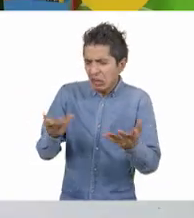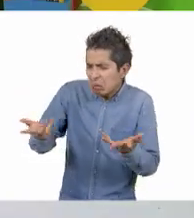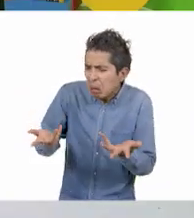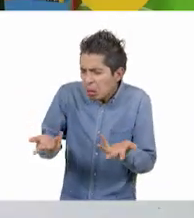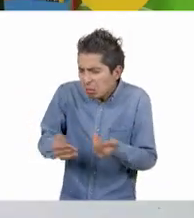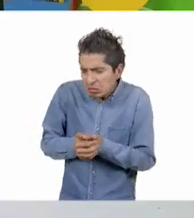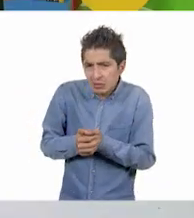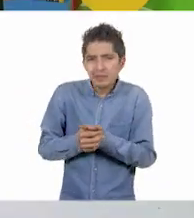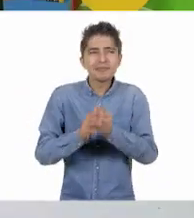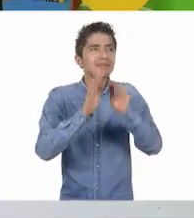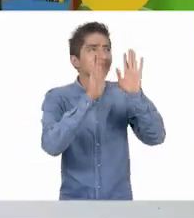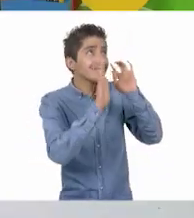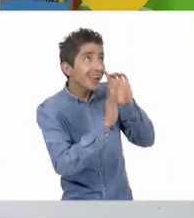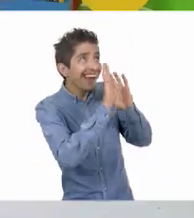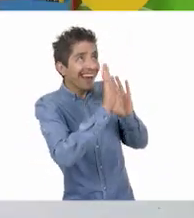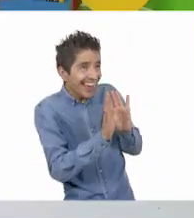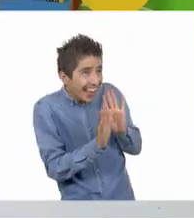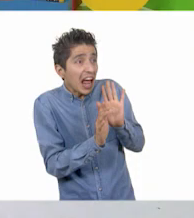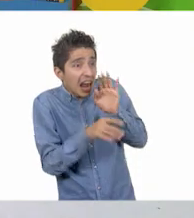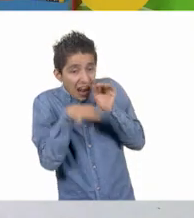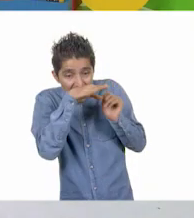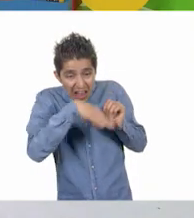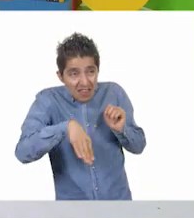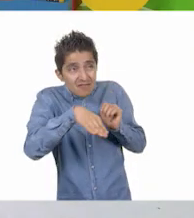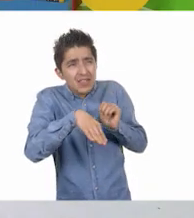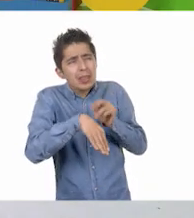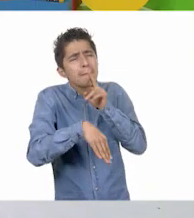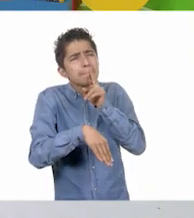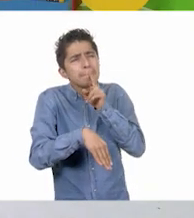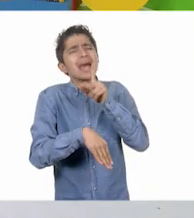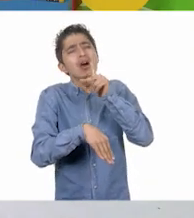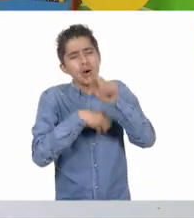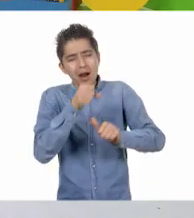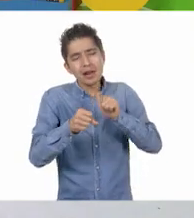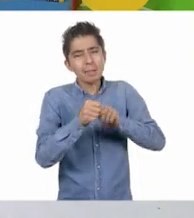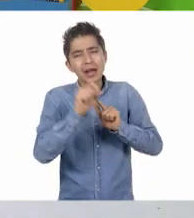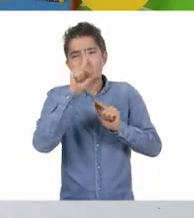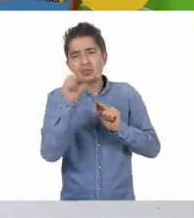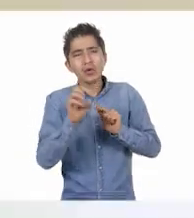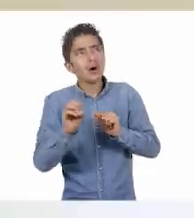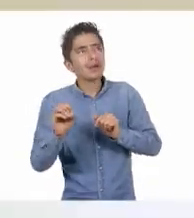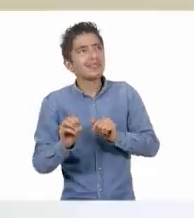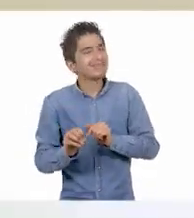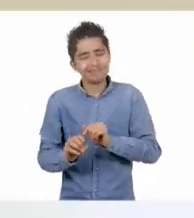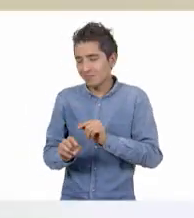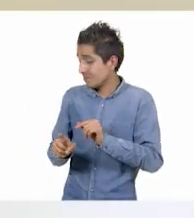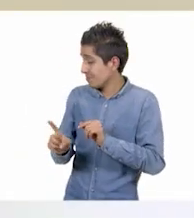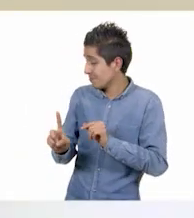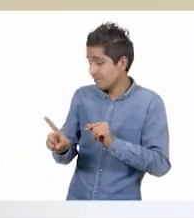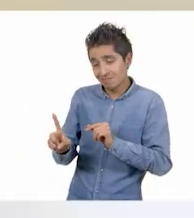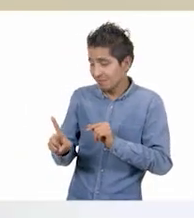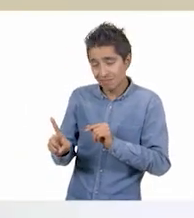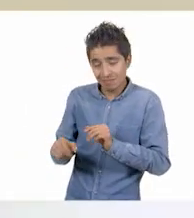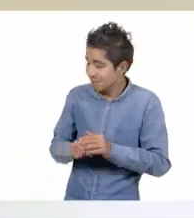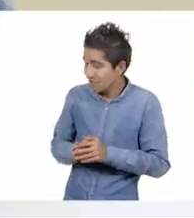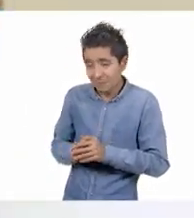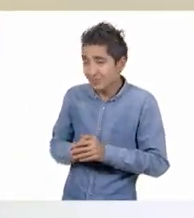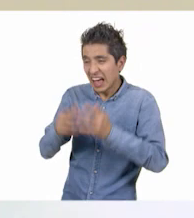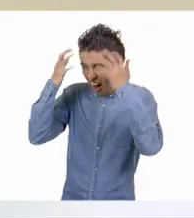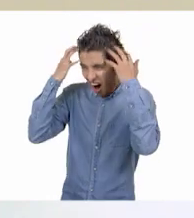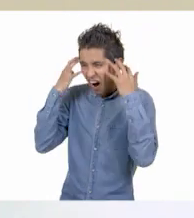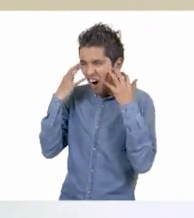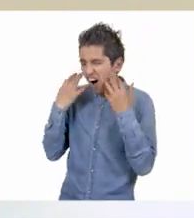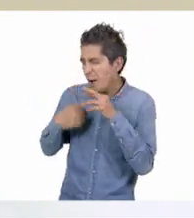Estamos hablando de que el elefante es el mejor animal del zoológico. Oh, ¡no, Rosita! Ya te dije que el mejor es el león.